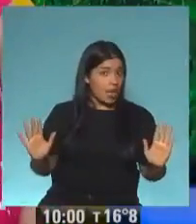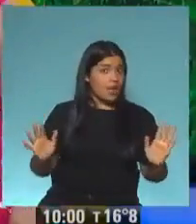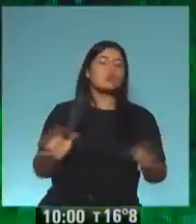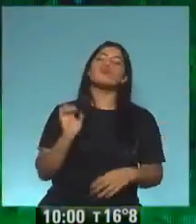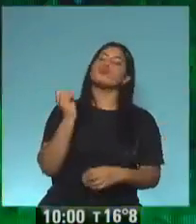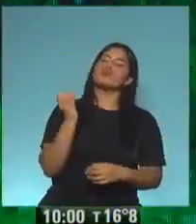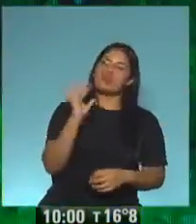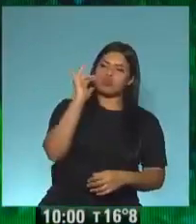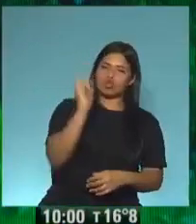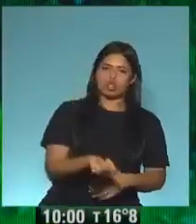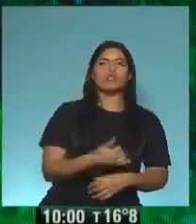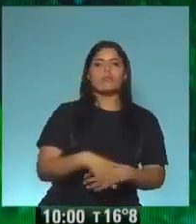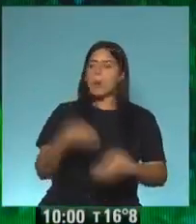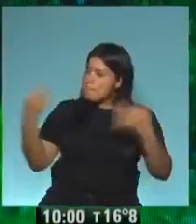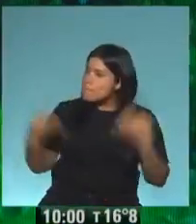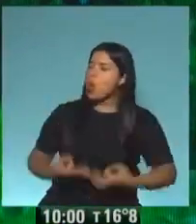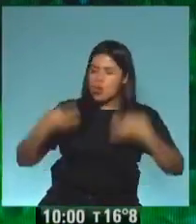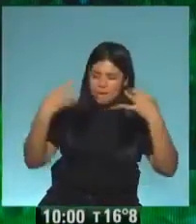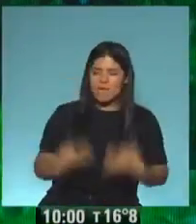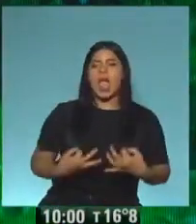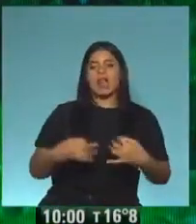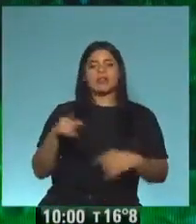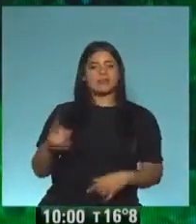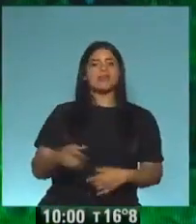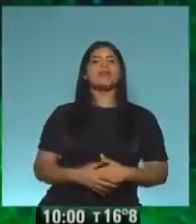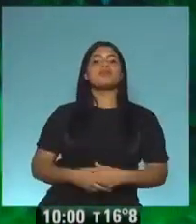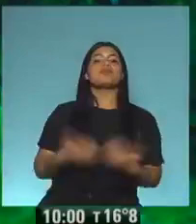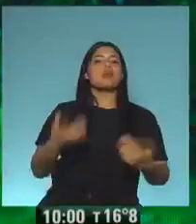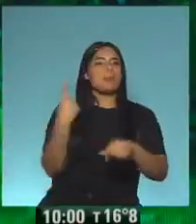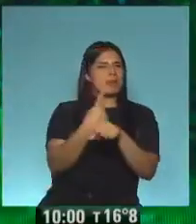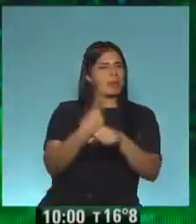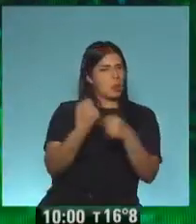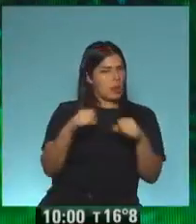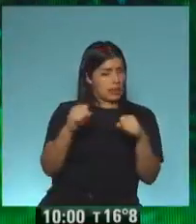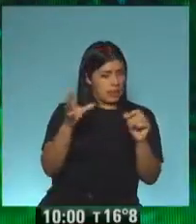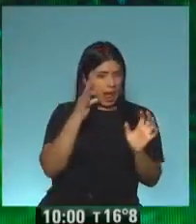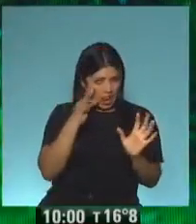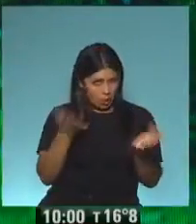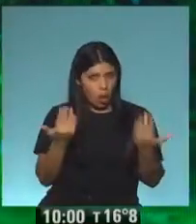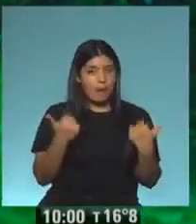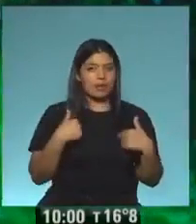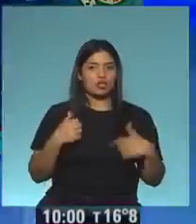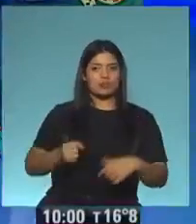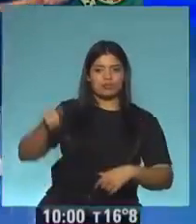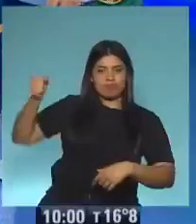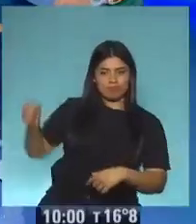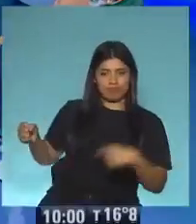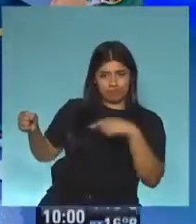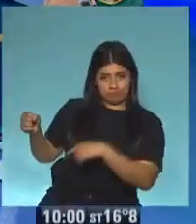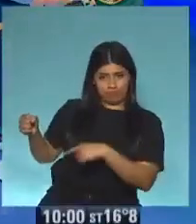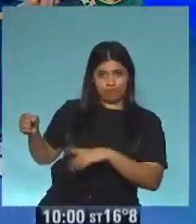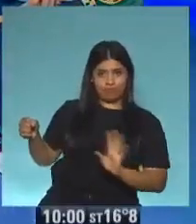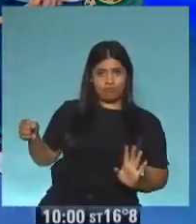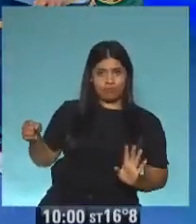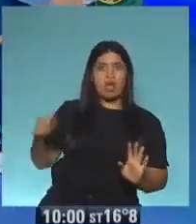coreografía rítmica. Bien, me encanta esa actitud, Ernesto. Vamos a hacer un poco de práctica primero, dale. Perfecto. Es así, se me pongo el palito al lado. Muy bien, mamá, papá,